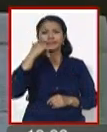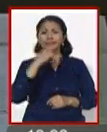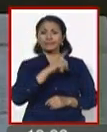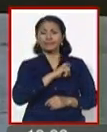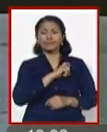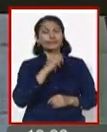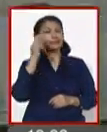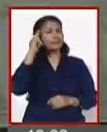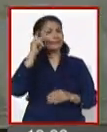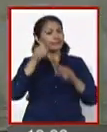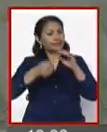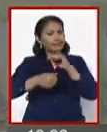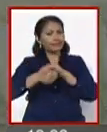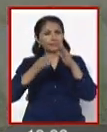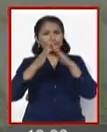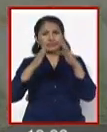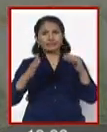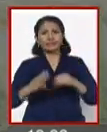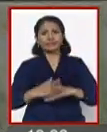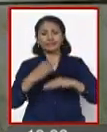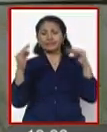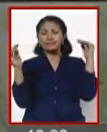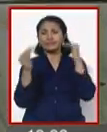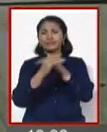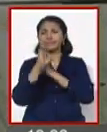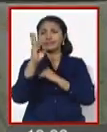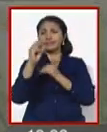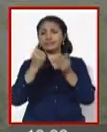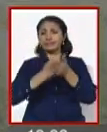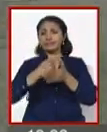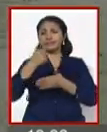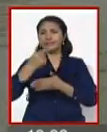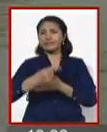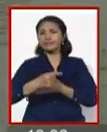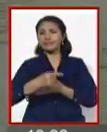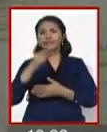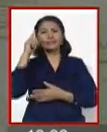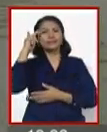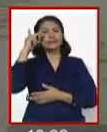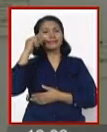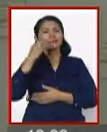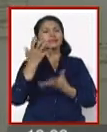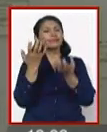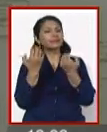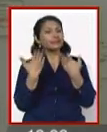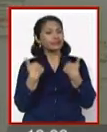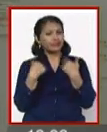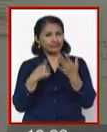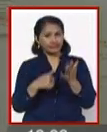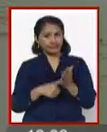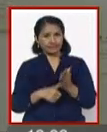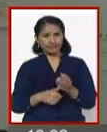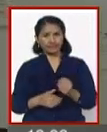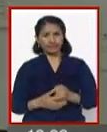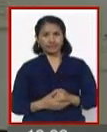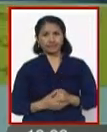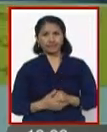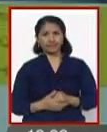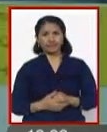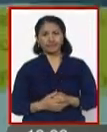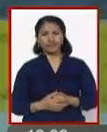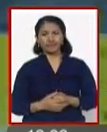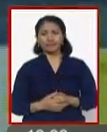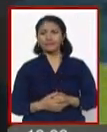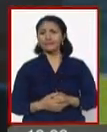policía de forma encubierta llegó a un domicilio ubicado en la avenida 6 de agosto. Se hicieron pasar por clientes que querían obtener licencia de conducir